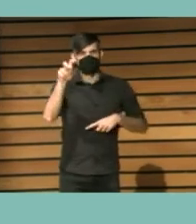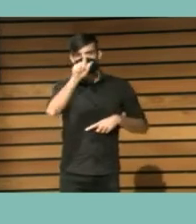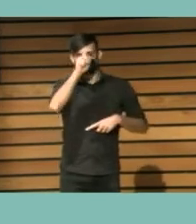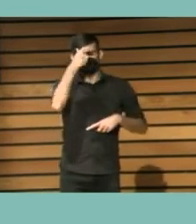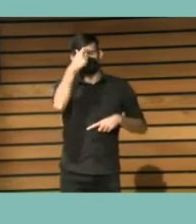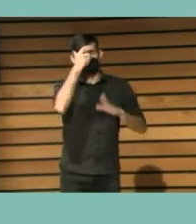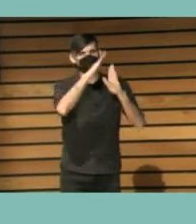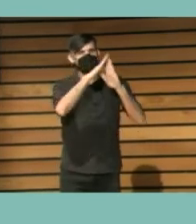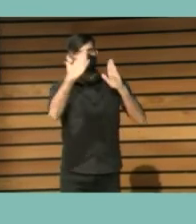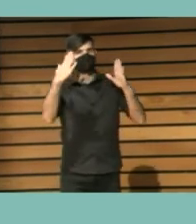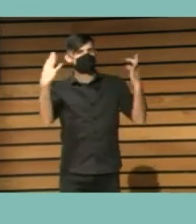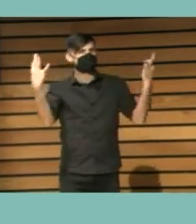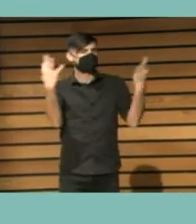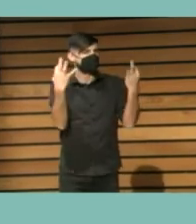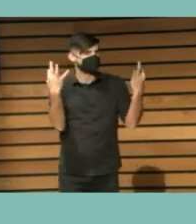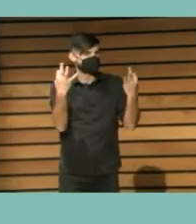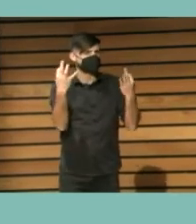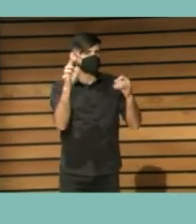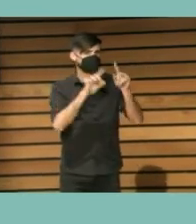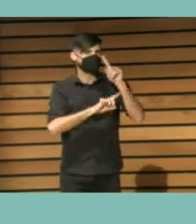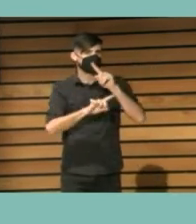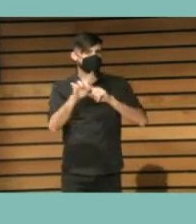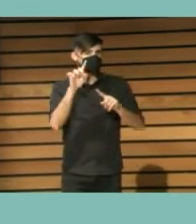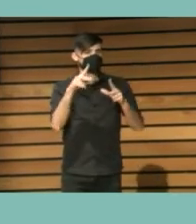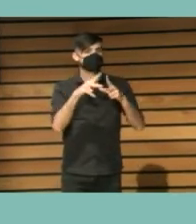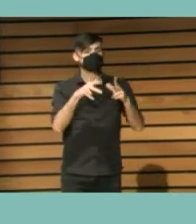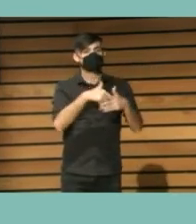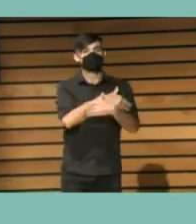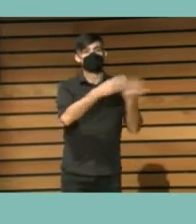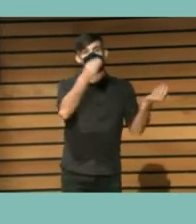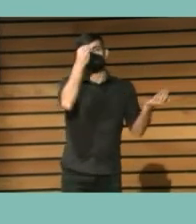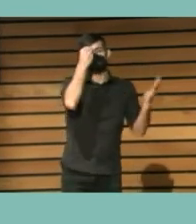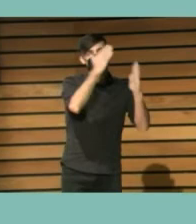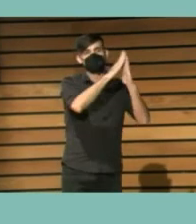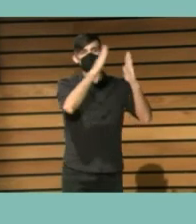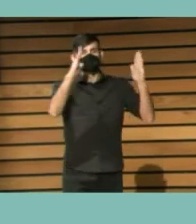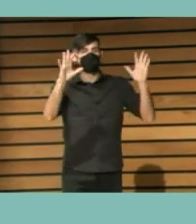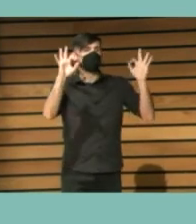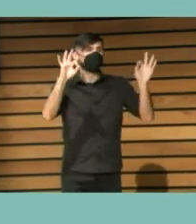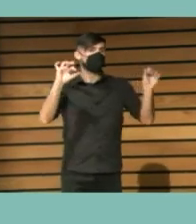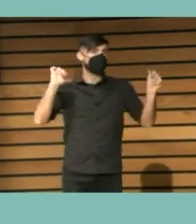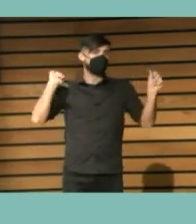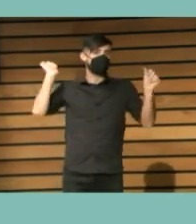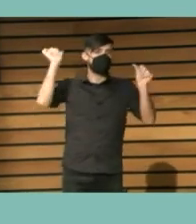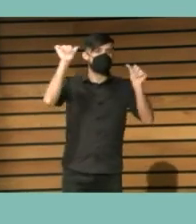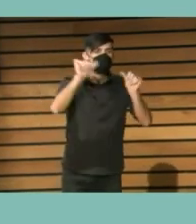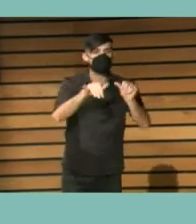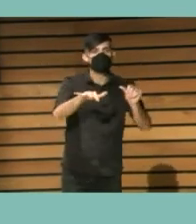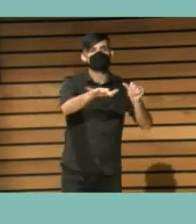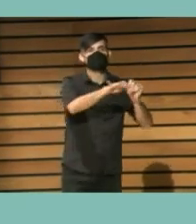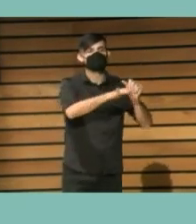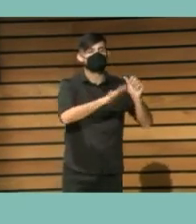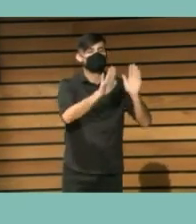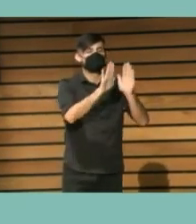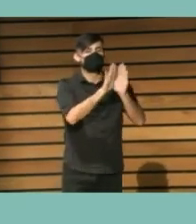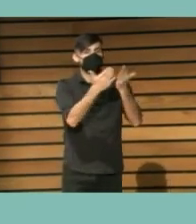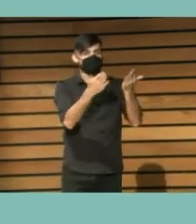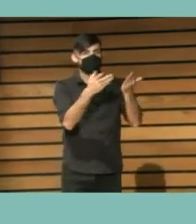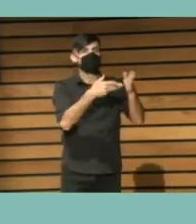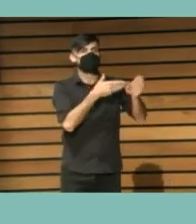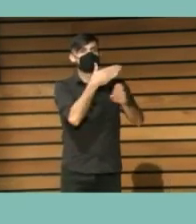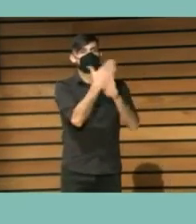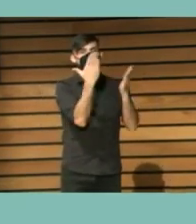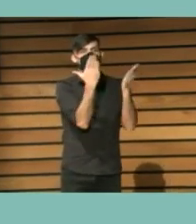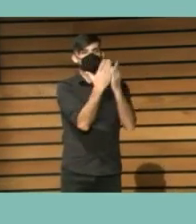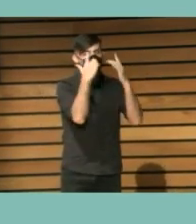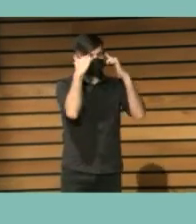final tiene el concepto de biblioteca de la biblioteca tradicional, la de un lugar con libros para estudiar. Entonces, claro, en una